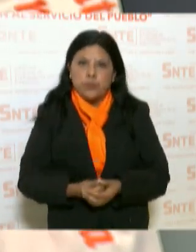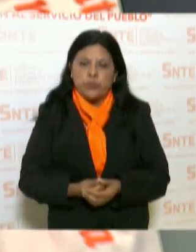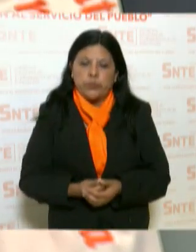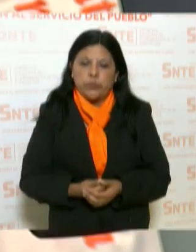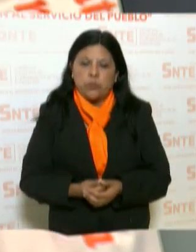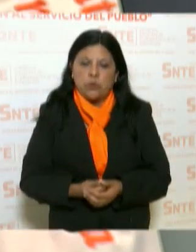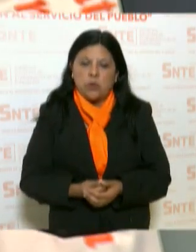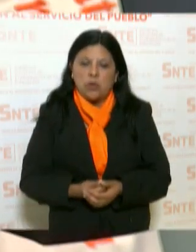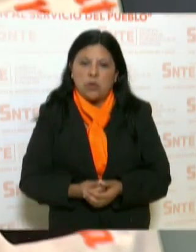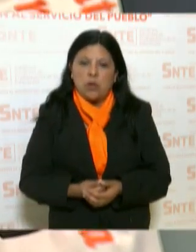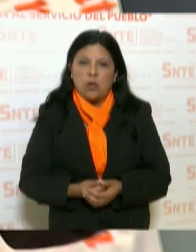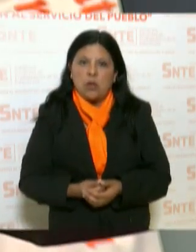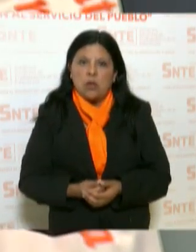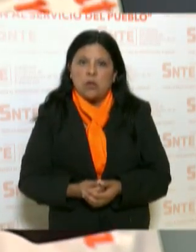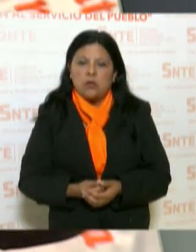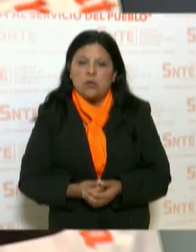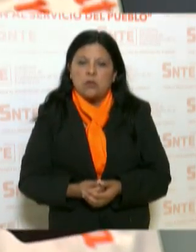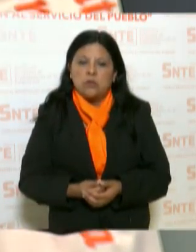se vuelvan